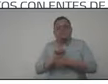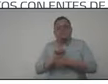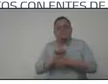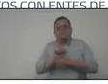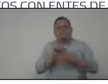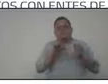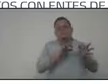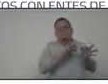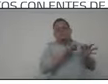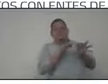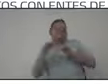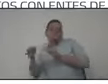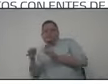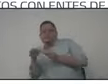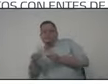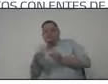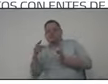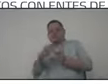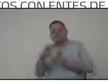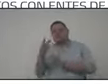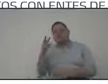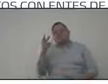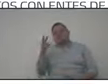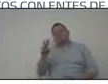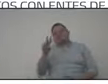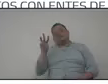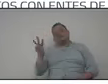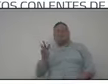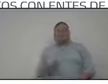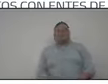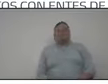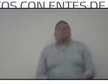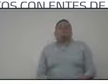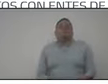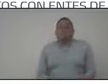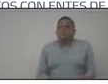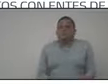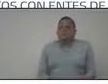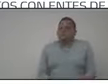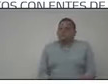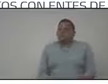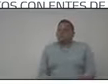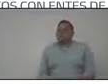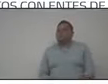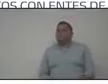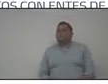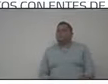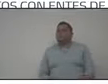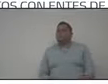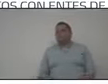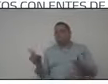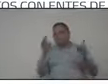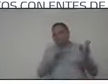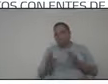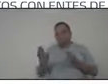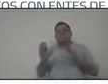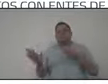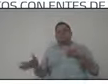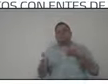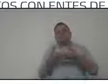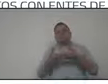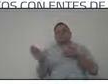a la vigencia este año de cumplimiento. Entonces, hoy ya tenemos esos planes de mejoramiento cerrados